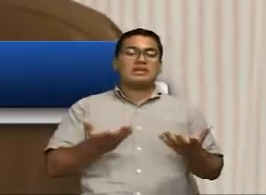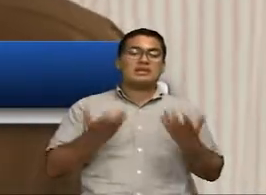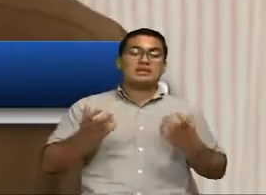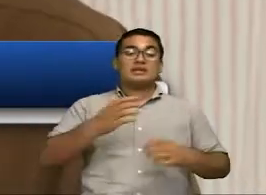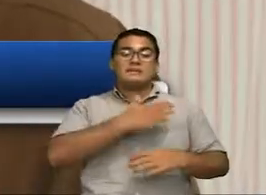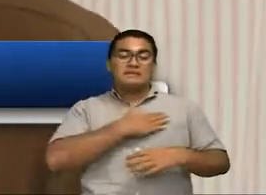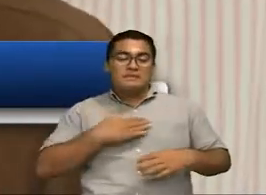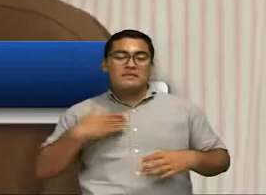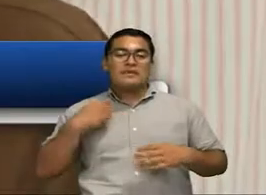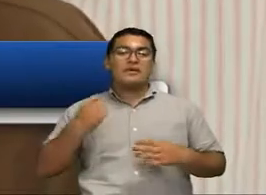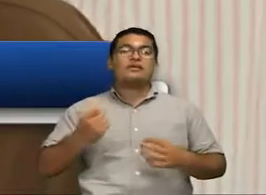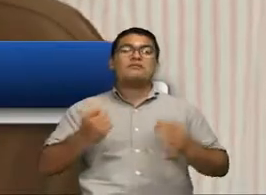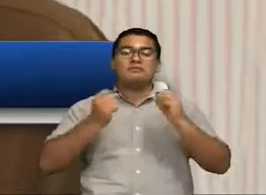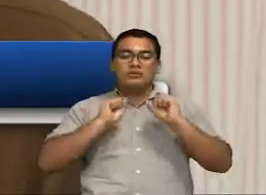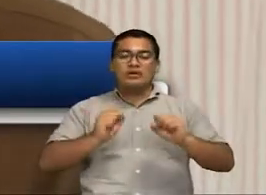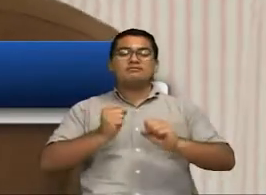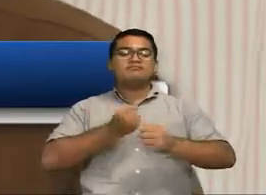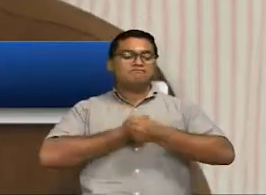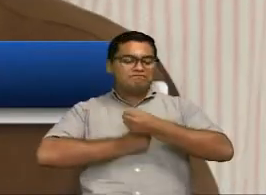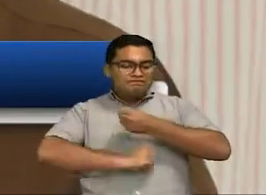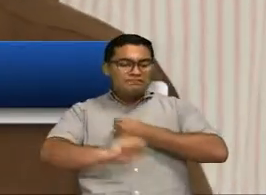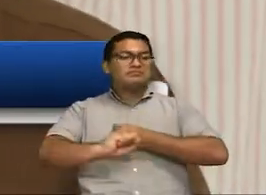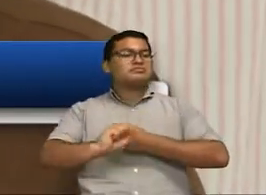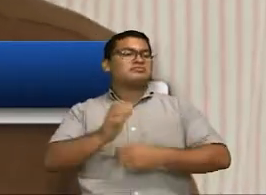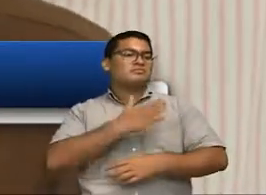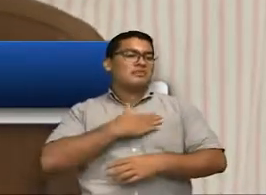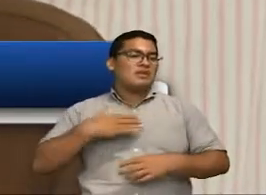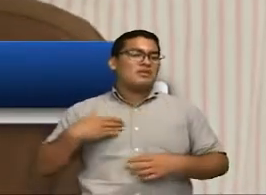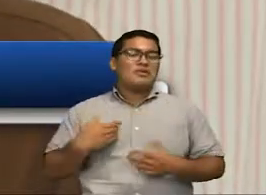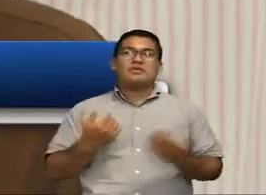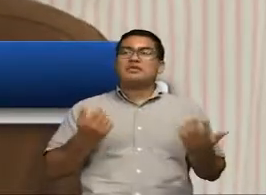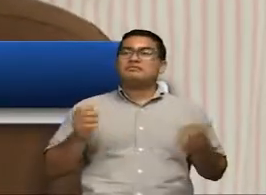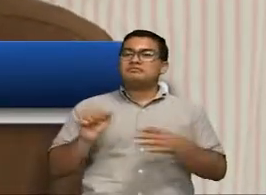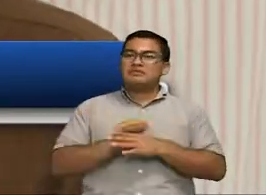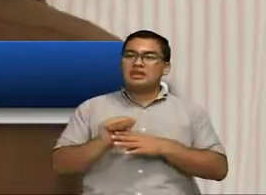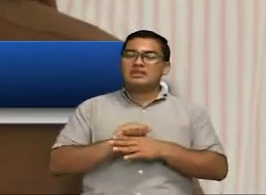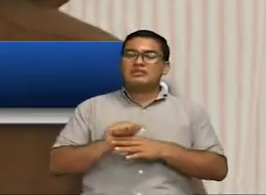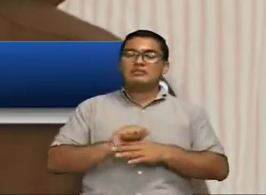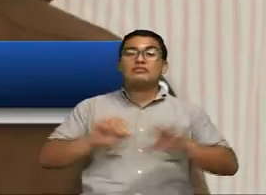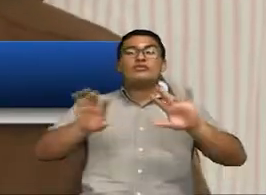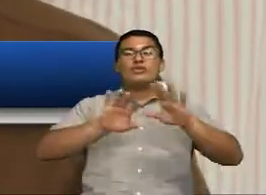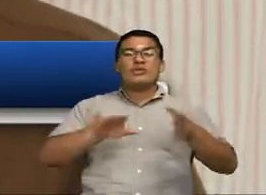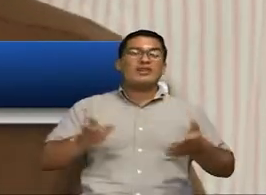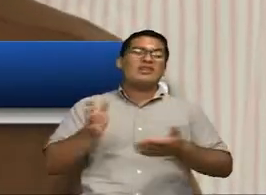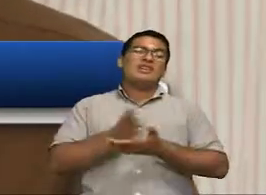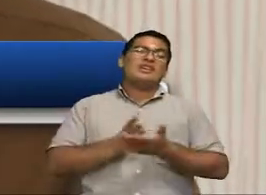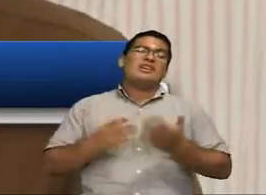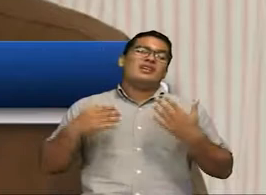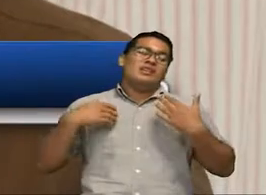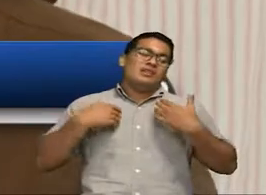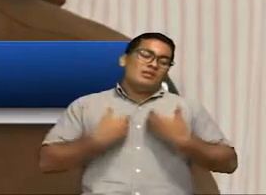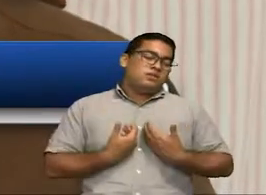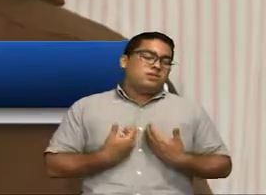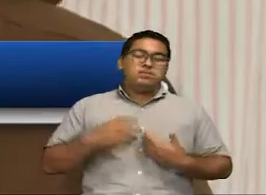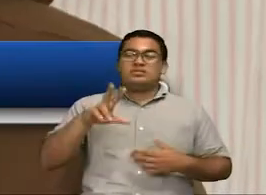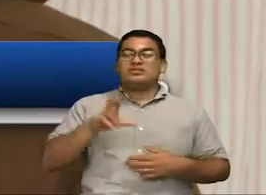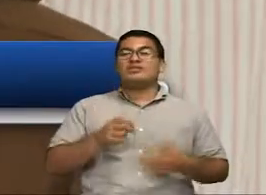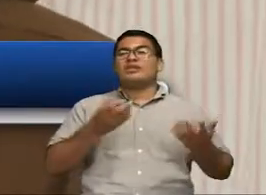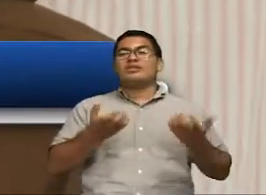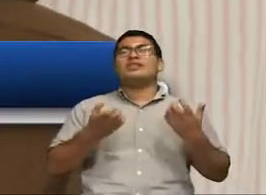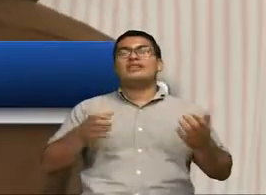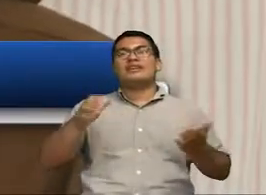mejor quieran, lo pueden hacer. Entonces sí lo hacen, aunque algunas vienen muy cansadas, entonces no quieren levantarse de las